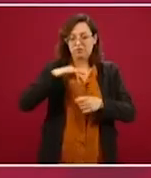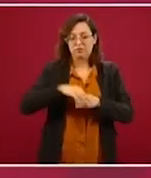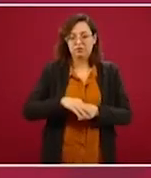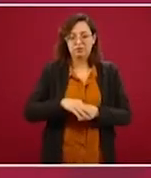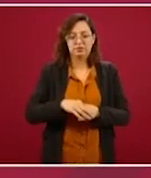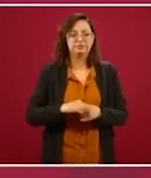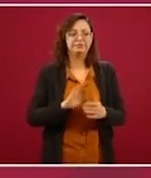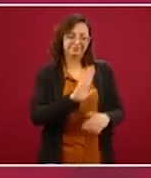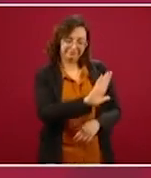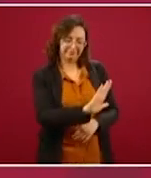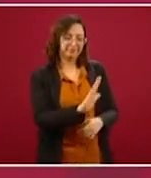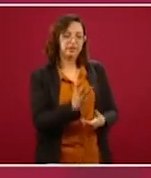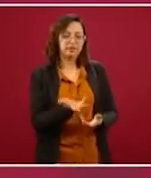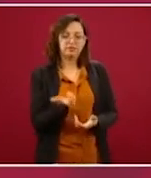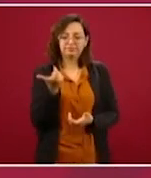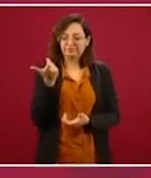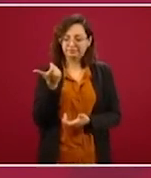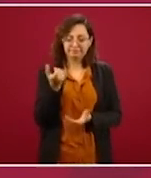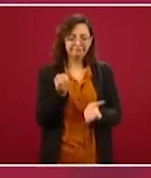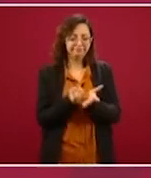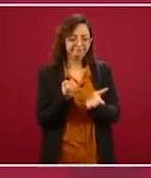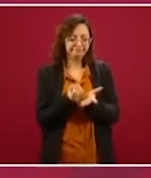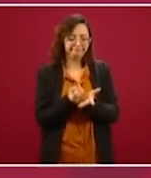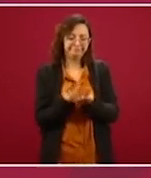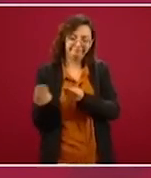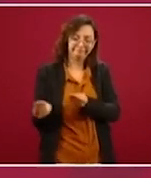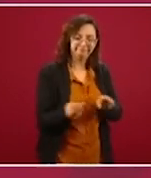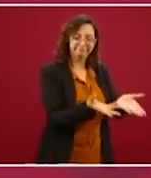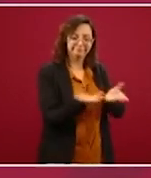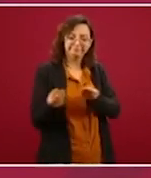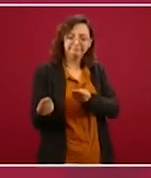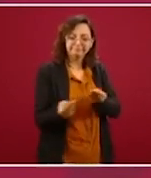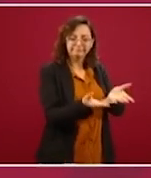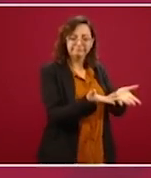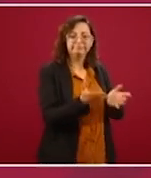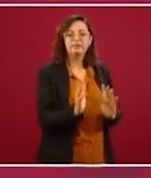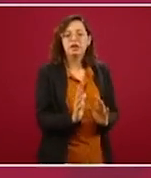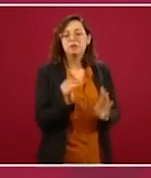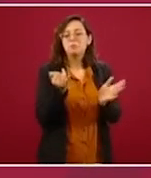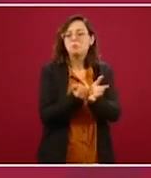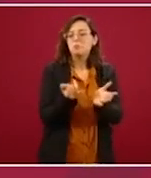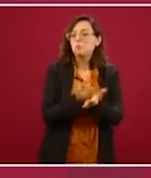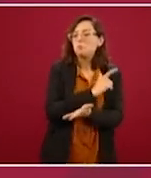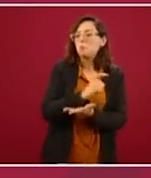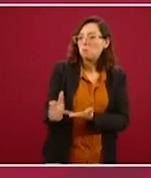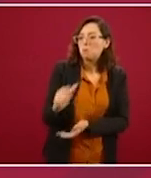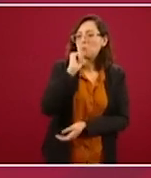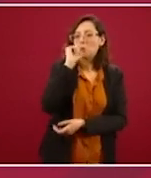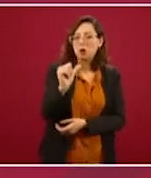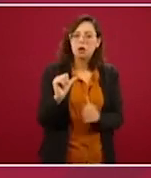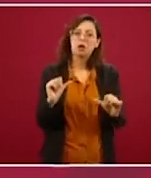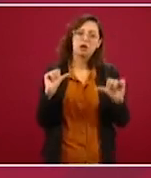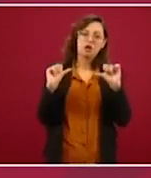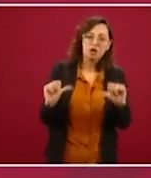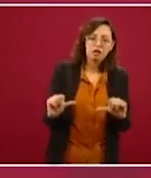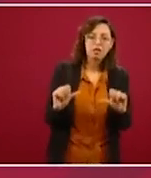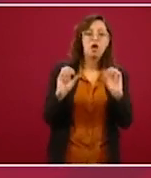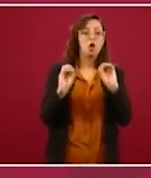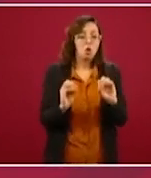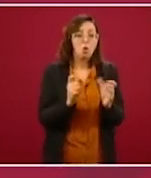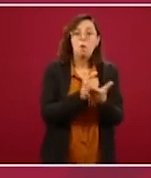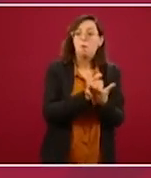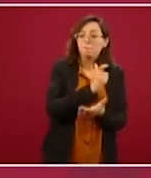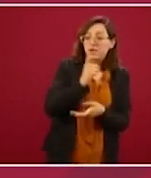condonaciones de impuestos o devoluciones de impuestos. Ya aquí hablamos de cómo a